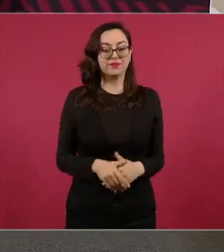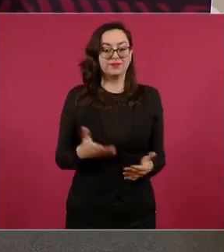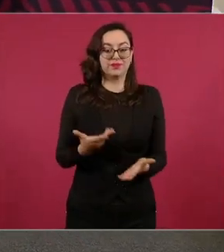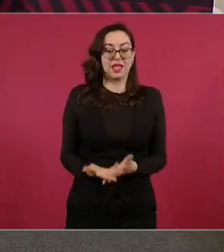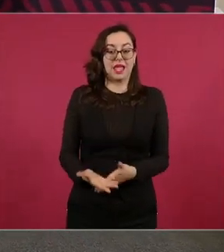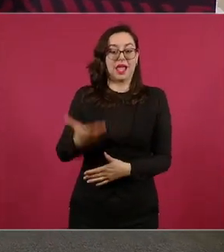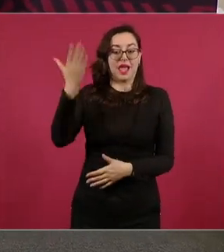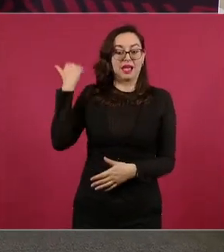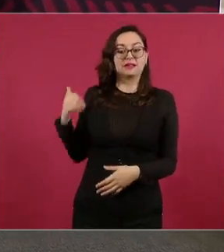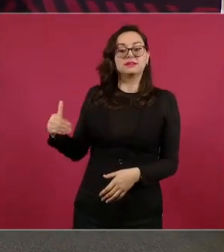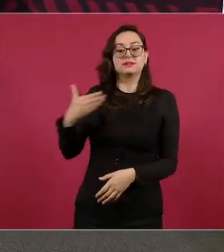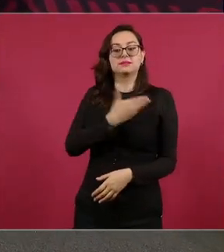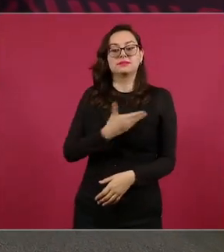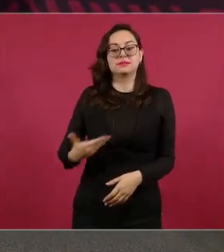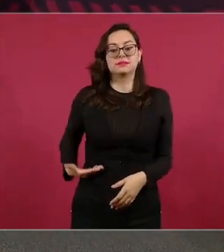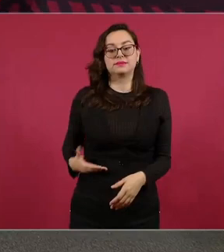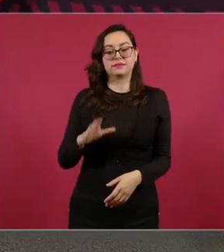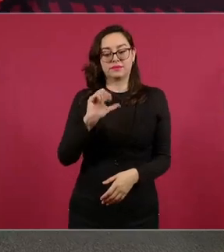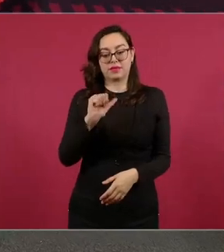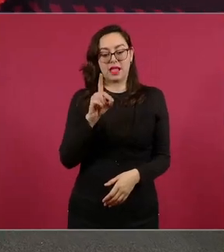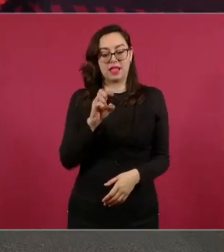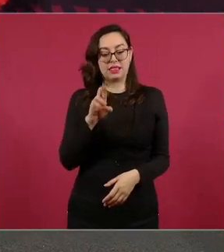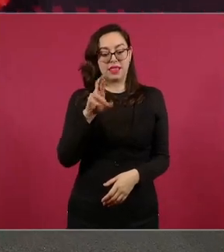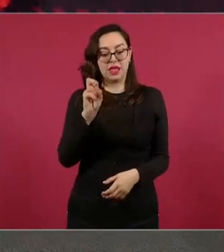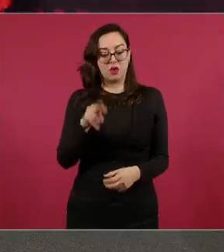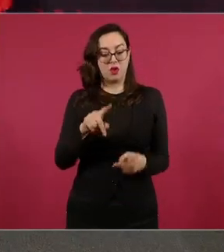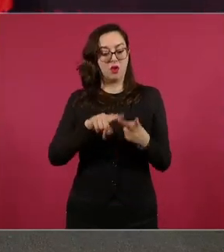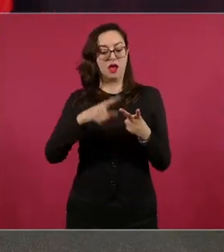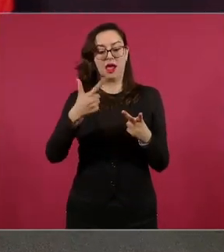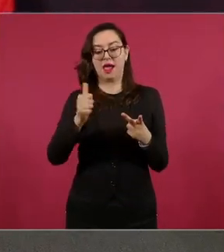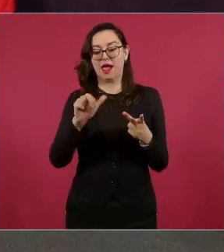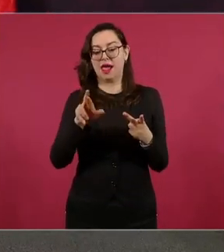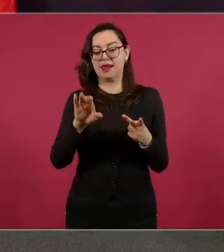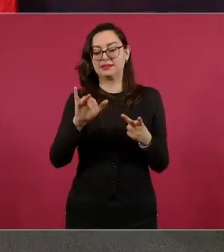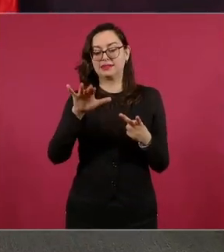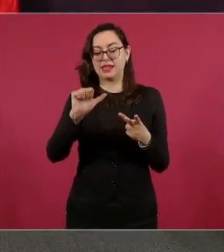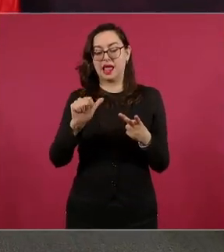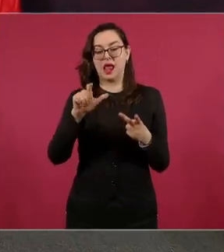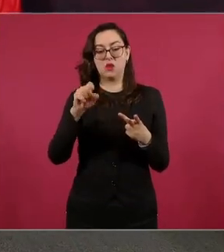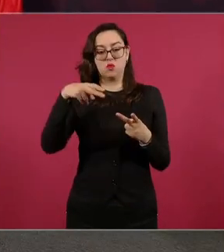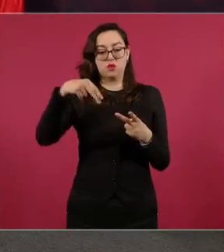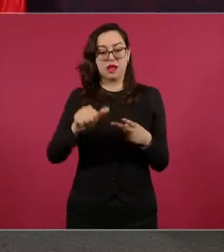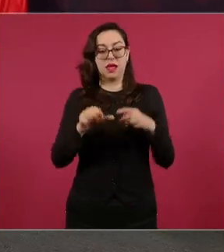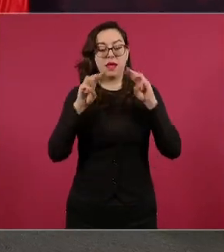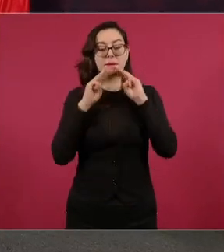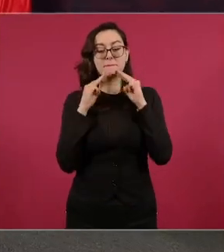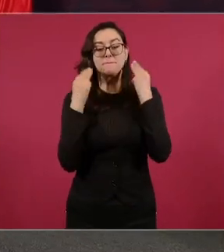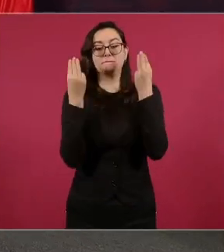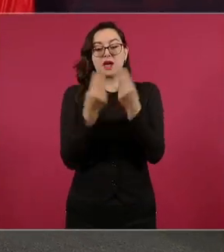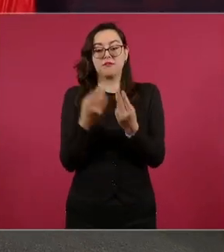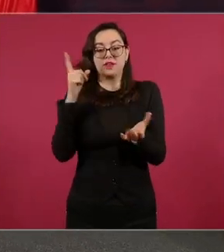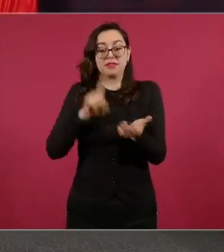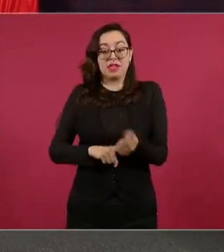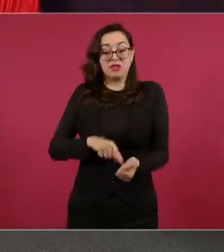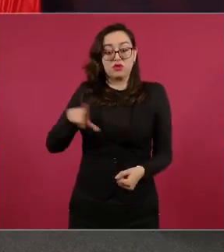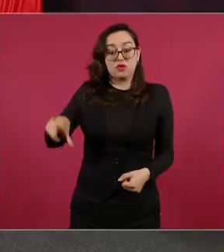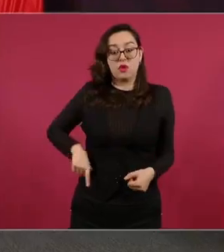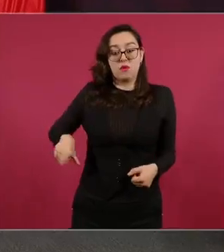por García Luna silencio